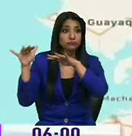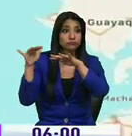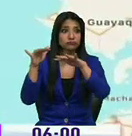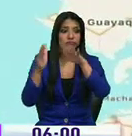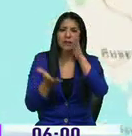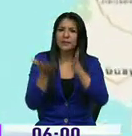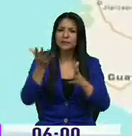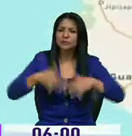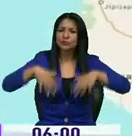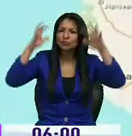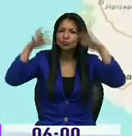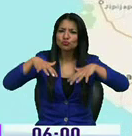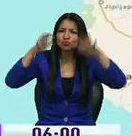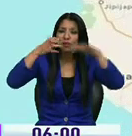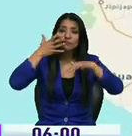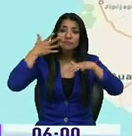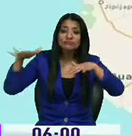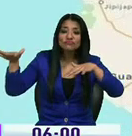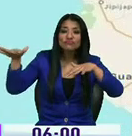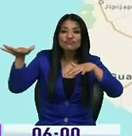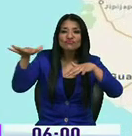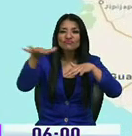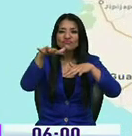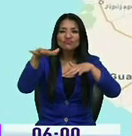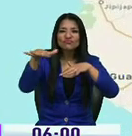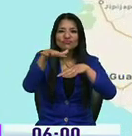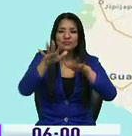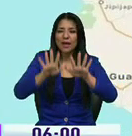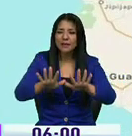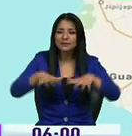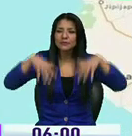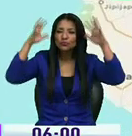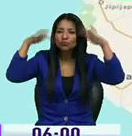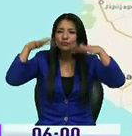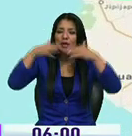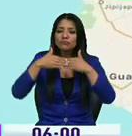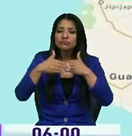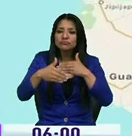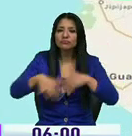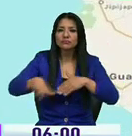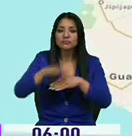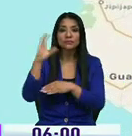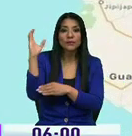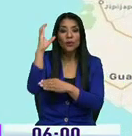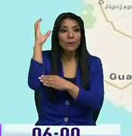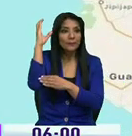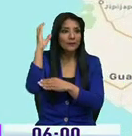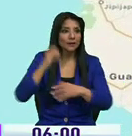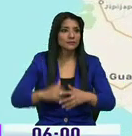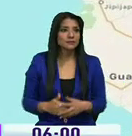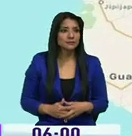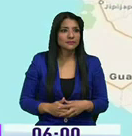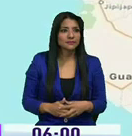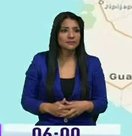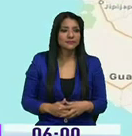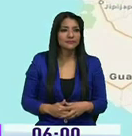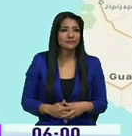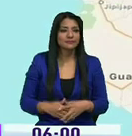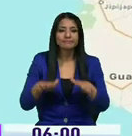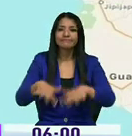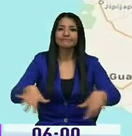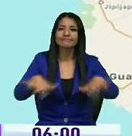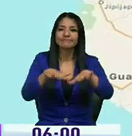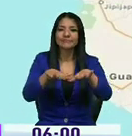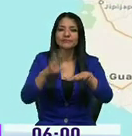desde la amazonía y de alguna manera mire ahí están las lluvias que van entrando desde colombia y se van justamente hacia la